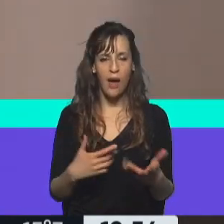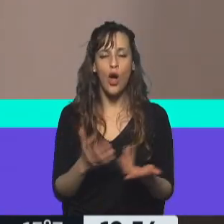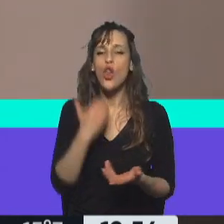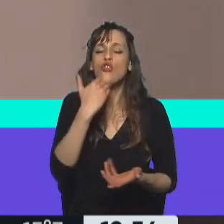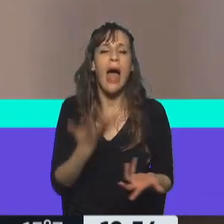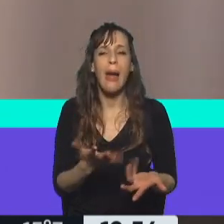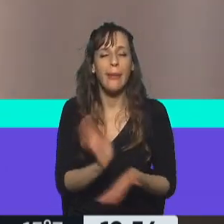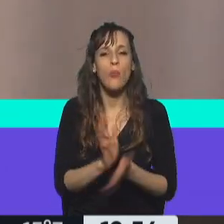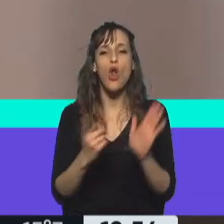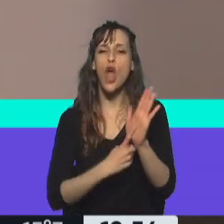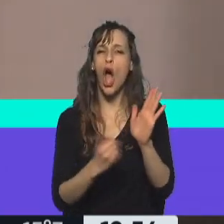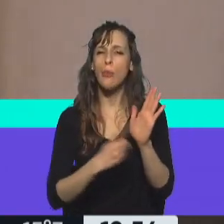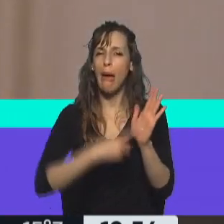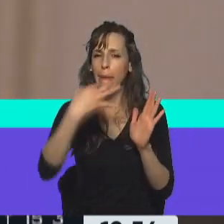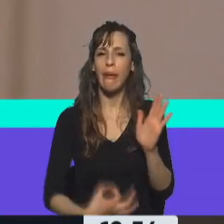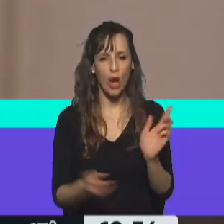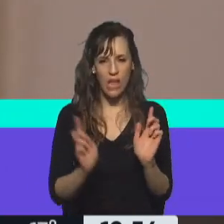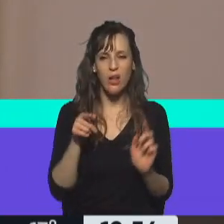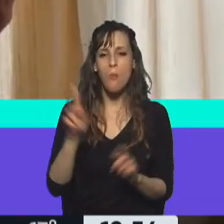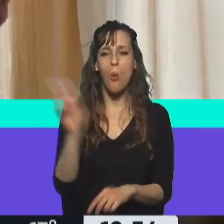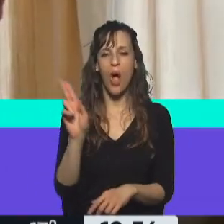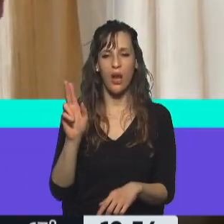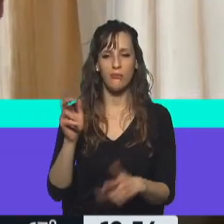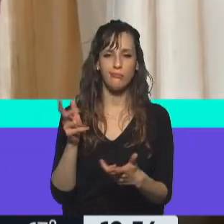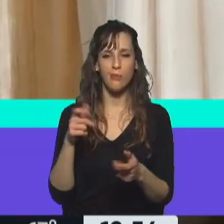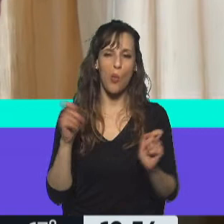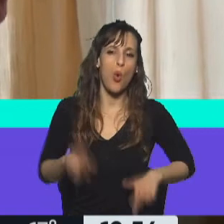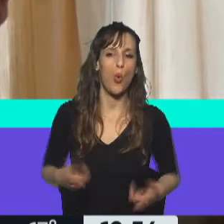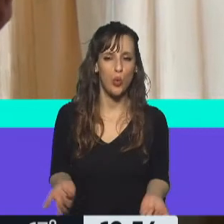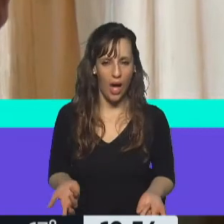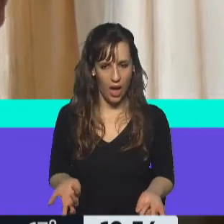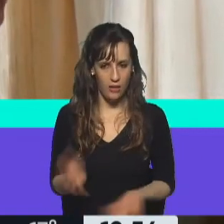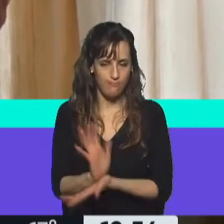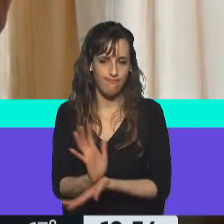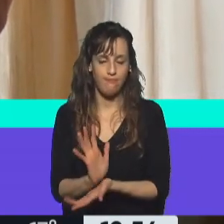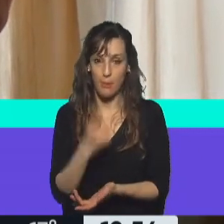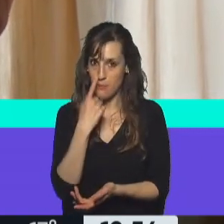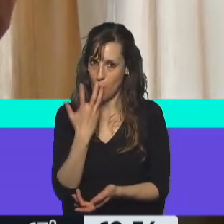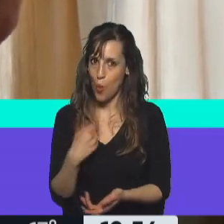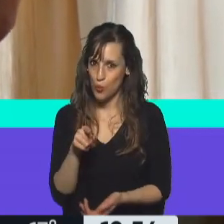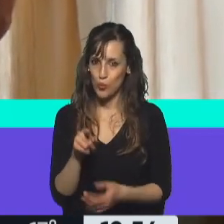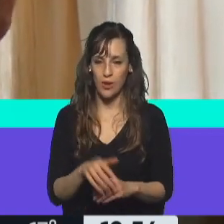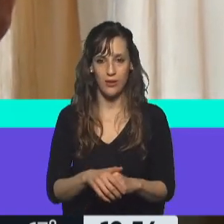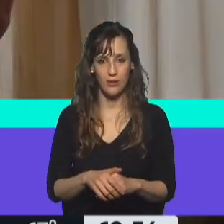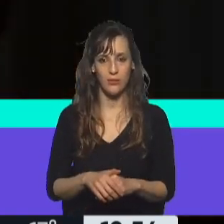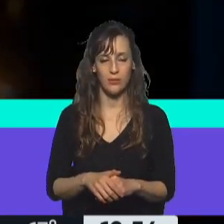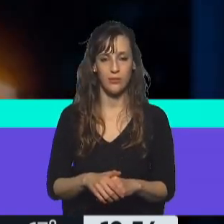las cosas y esa brutalidad y esa aspereza. A mí me interesaba de ella. Son primos, no